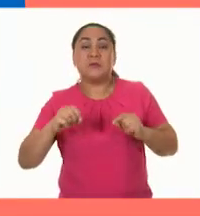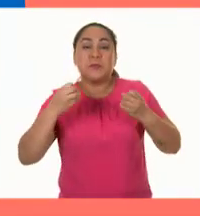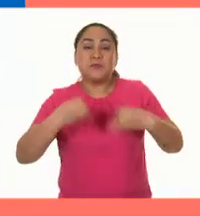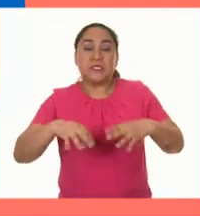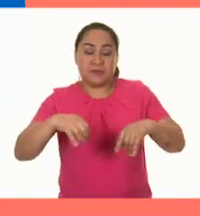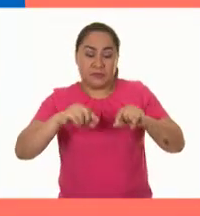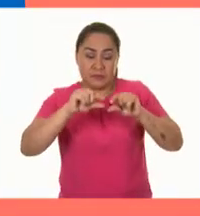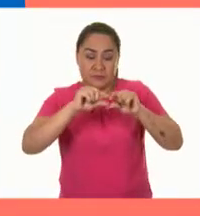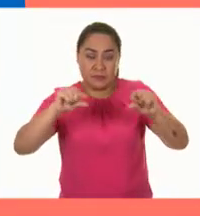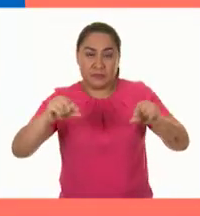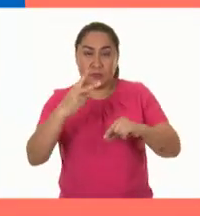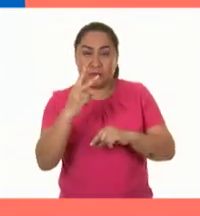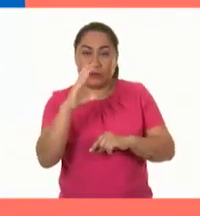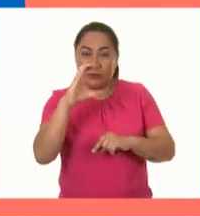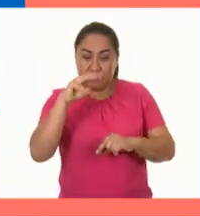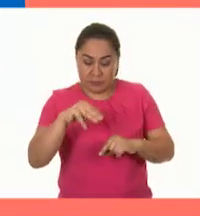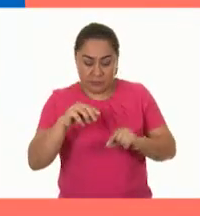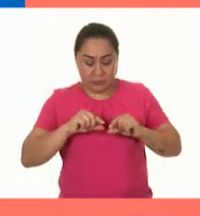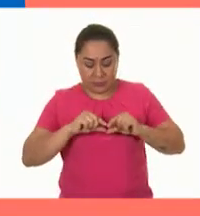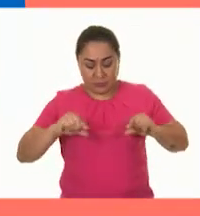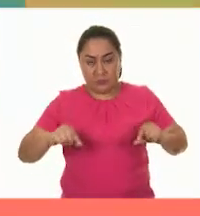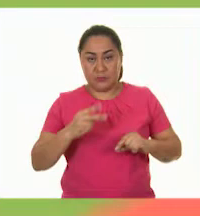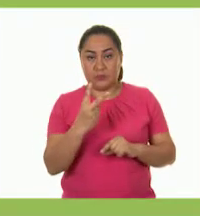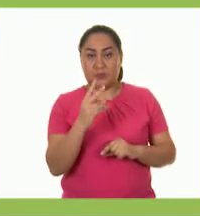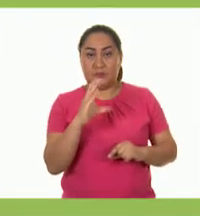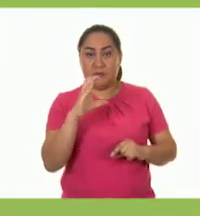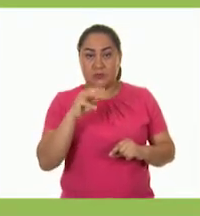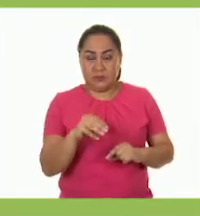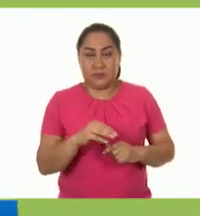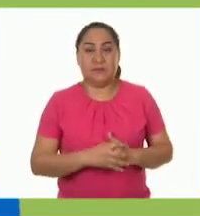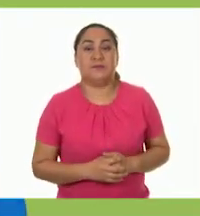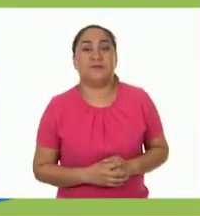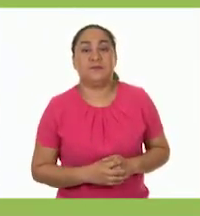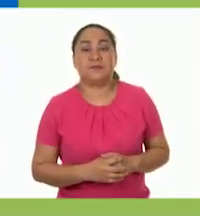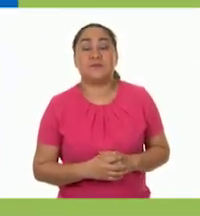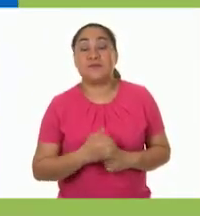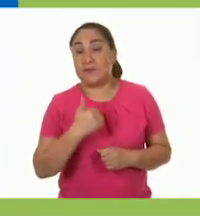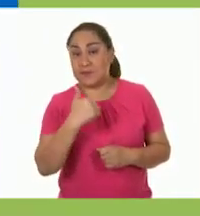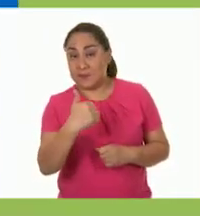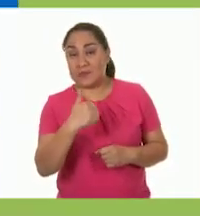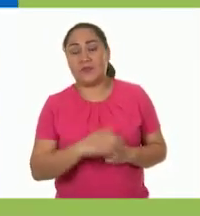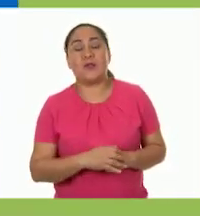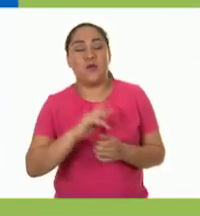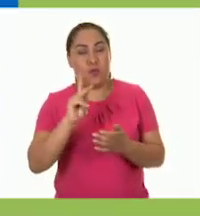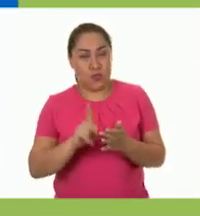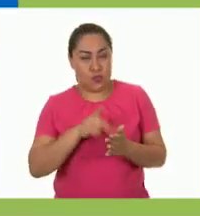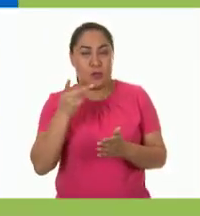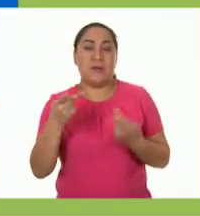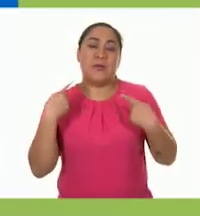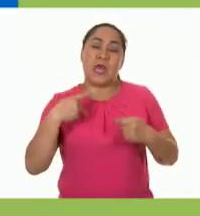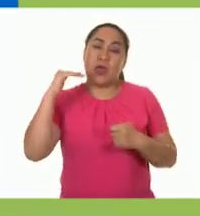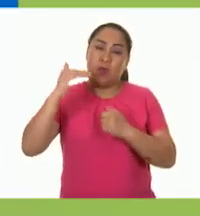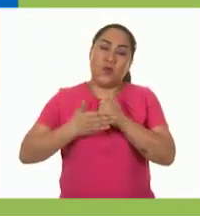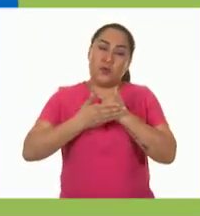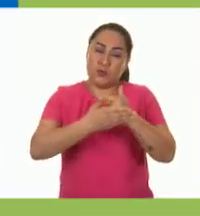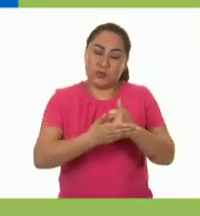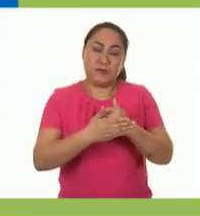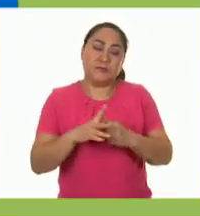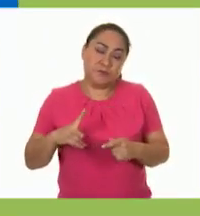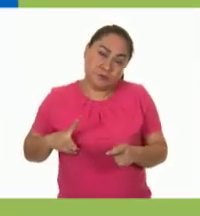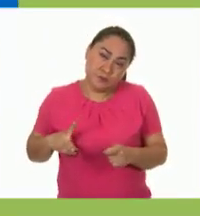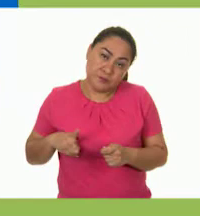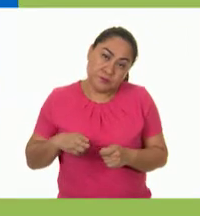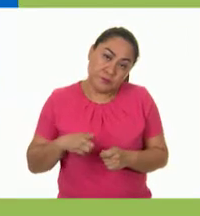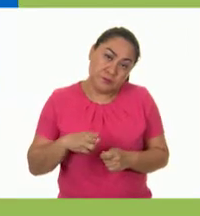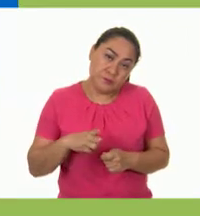2 centímetros de alto arriba y abajo. 6. Nuevamente pide ayuda a un adulto para recortar